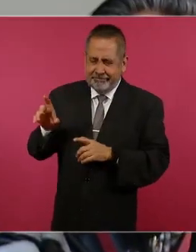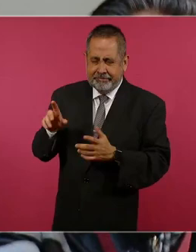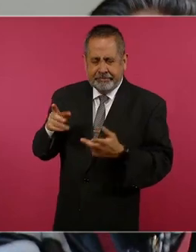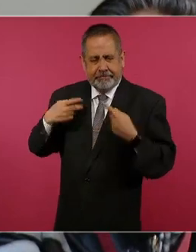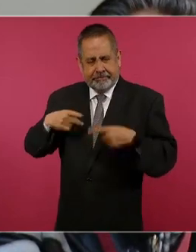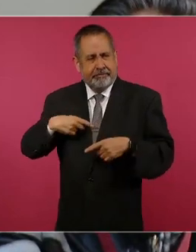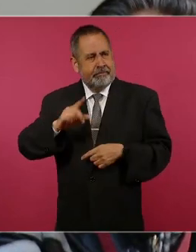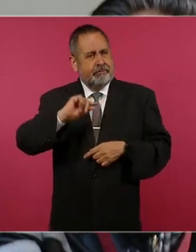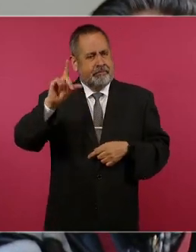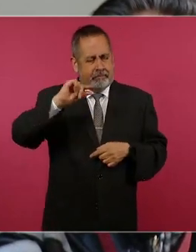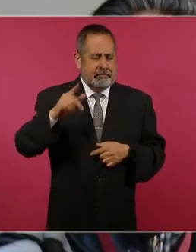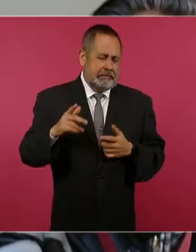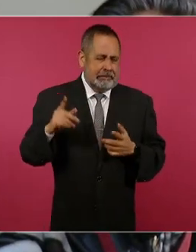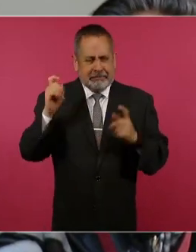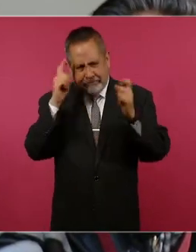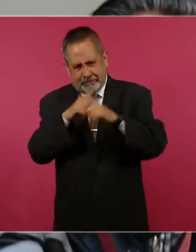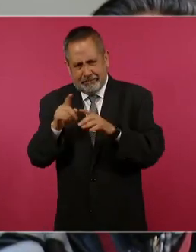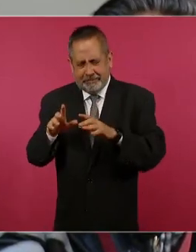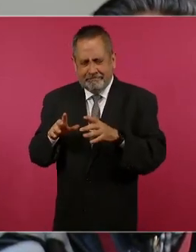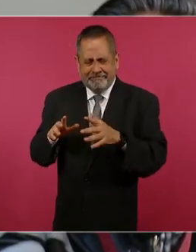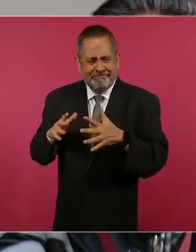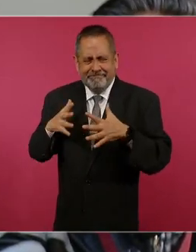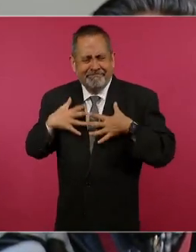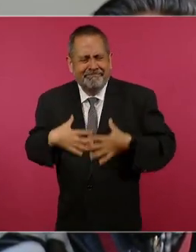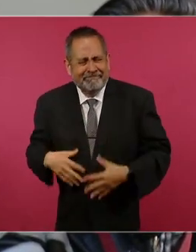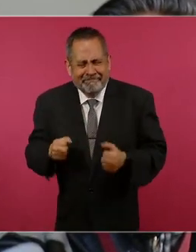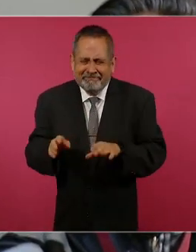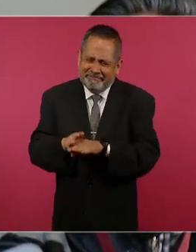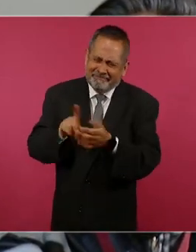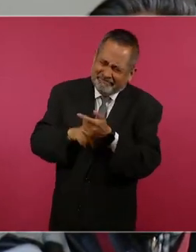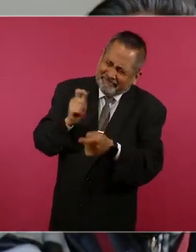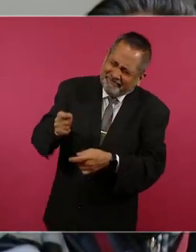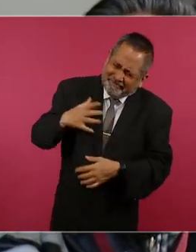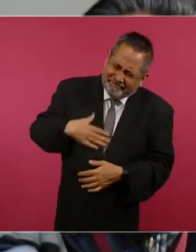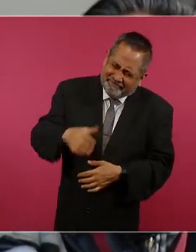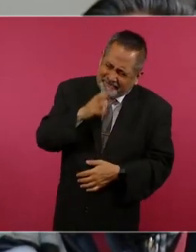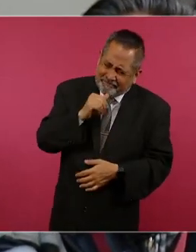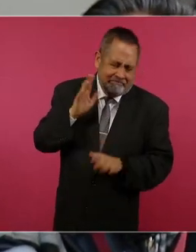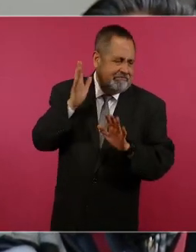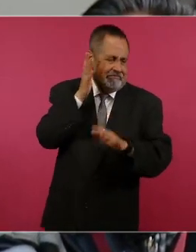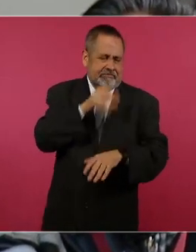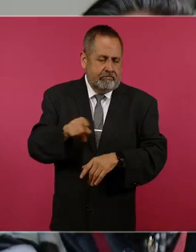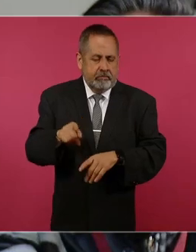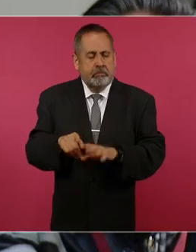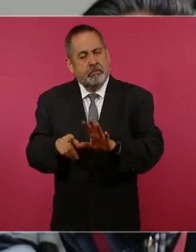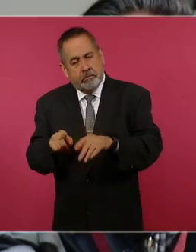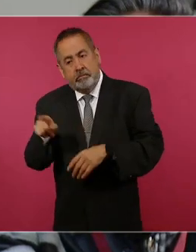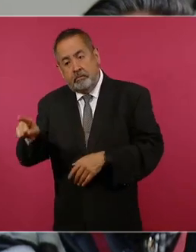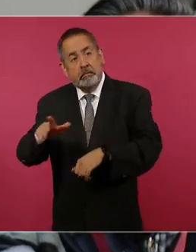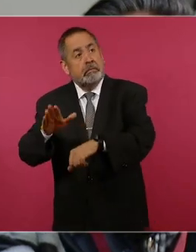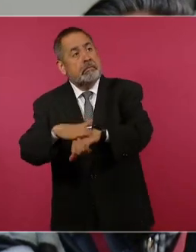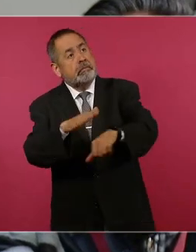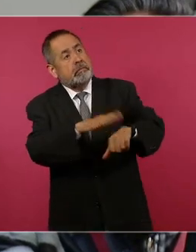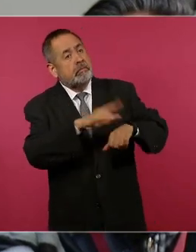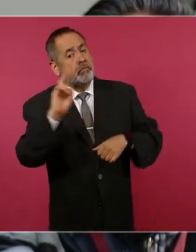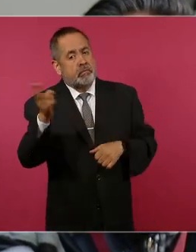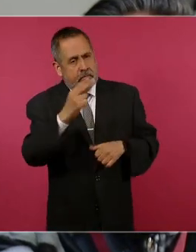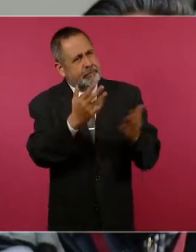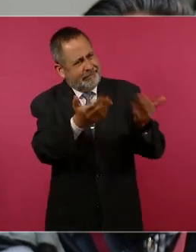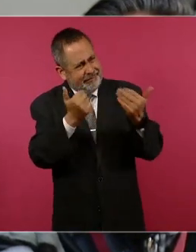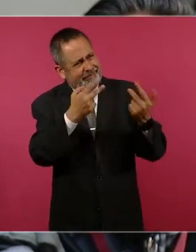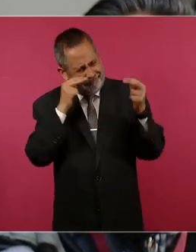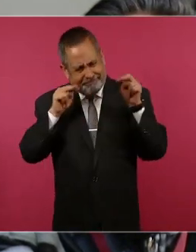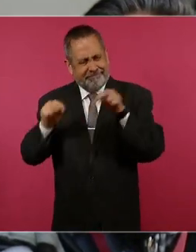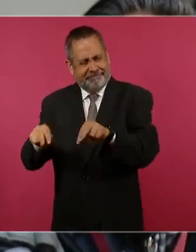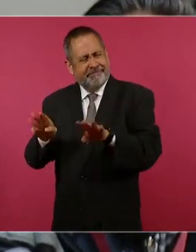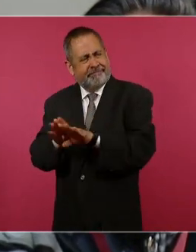autoridades a lo mejor de la misma comprensión. Y pues hacen un llamado también a las universidades a que revisen lo que